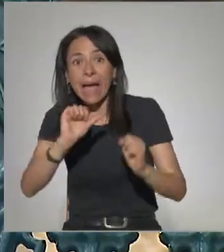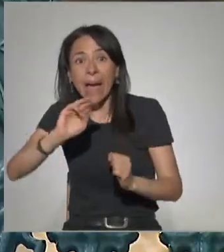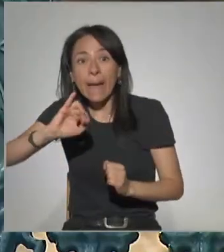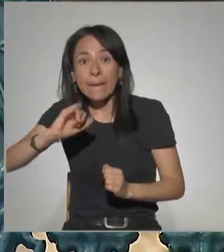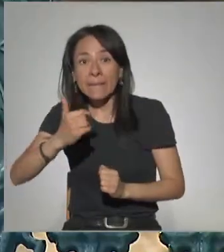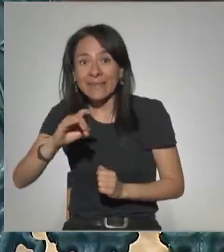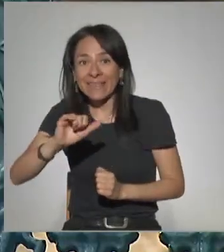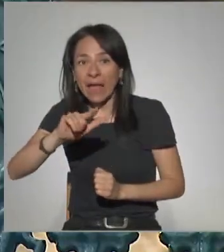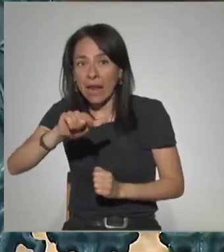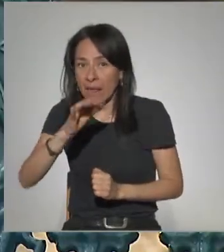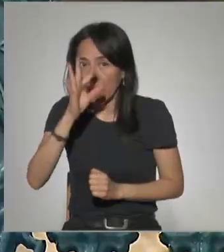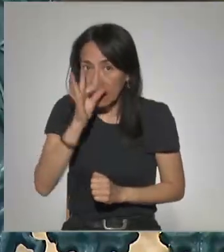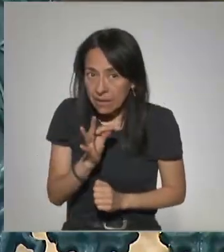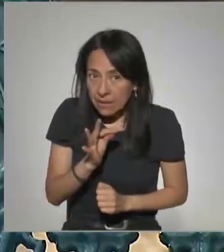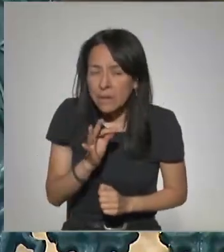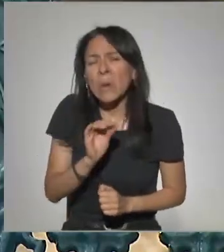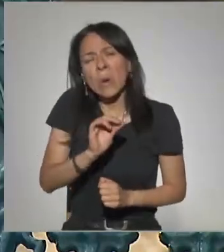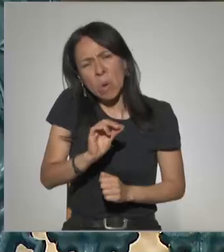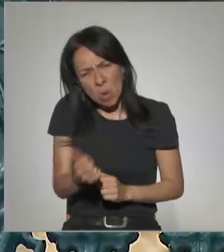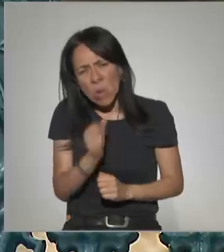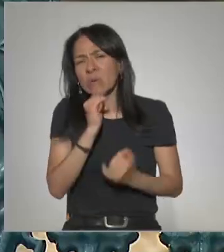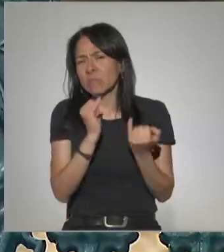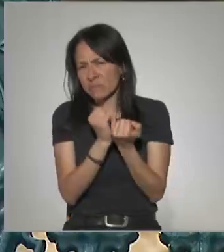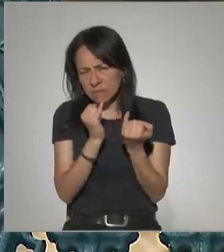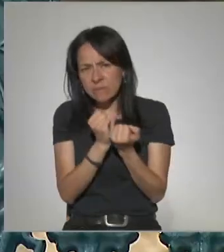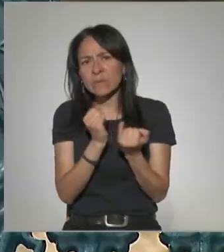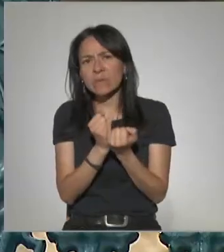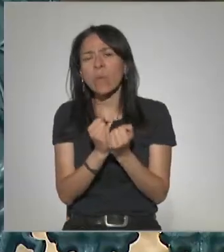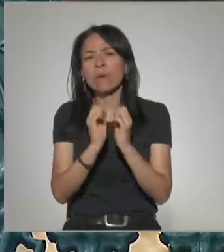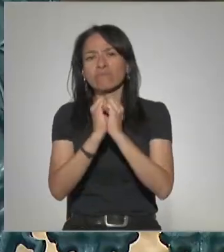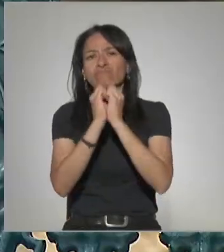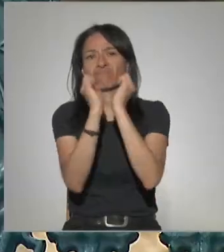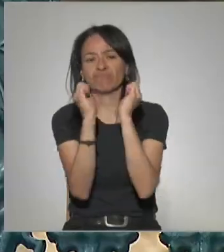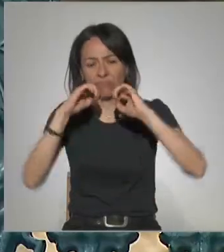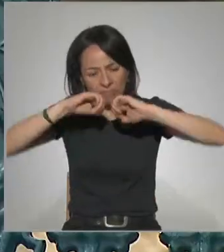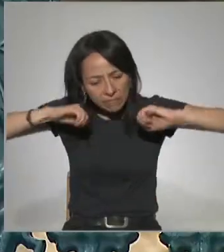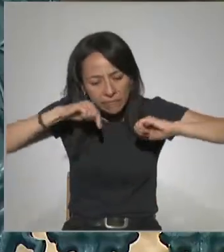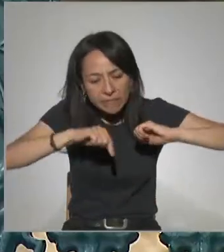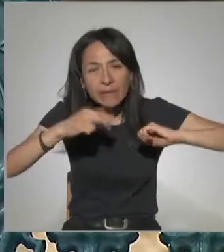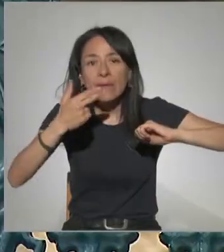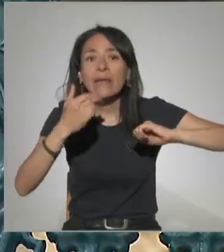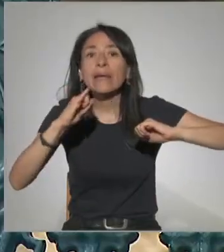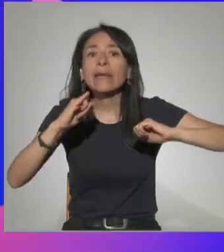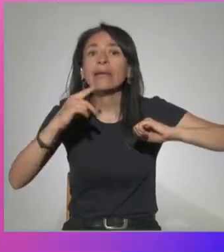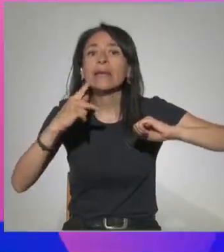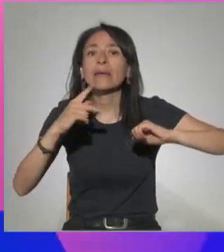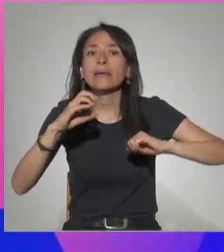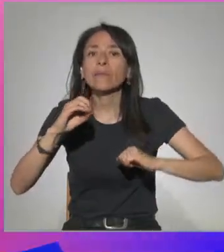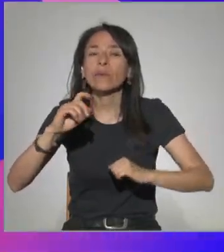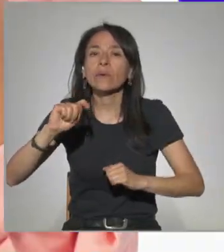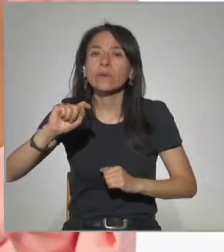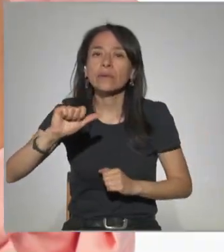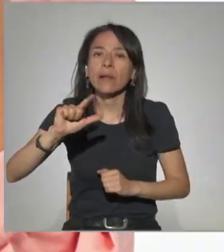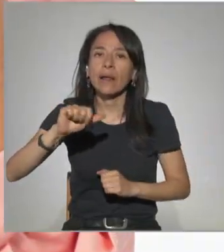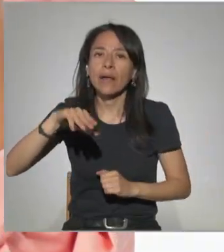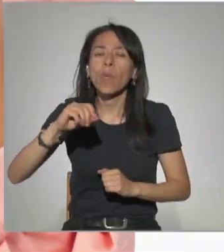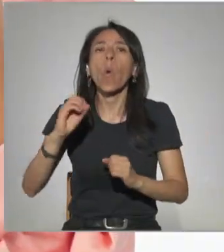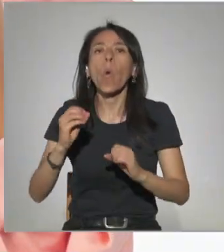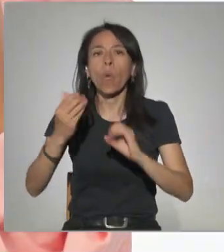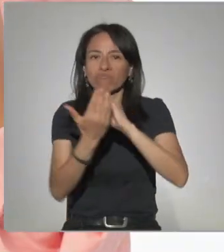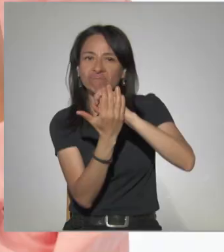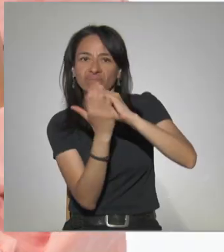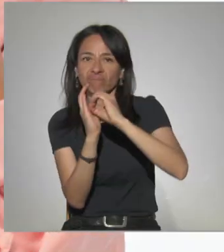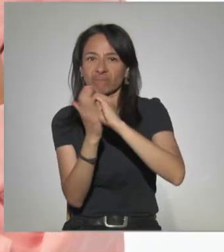sino también pues viene otras estructuras como el hipotálamo o la corteza prefrontal, ¿no? Afecta en la toma